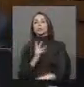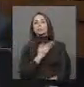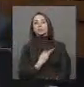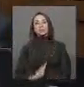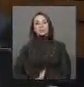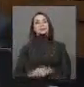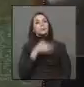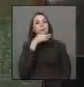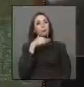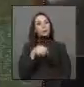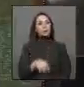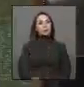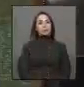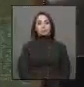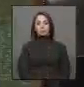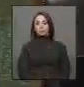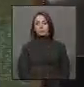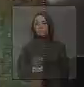bien.